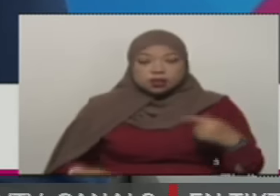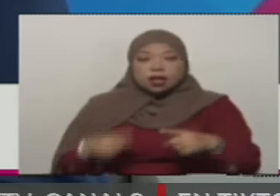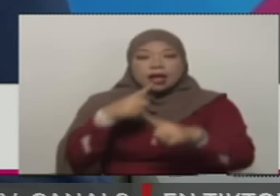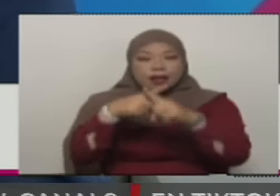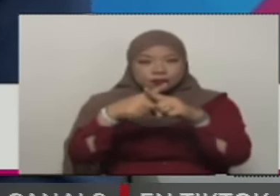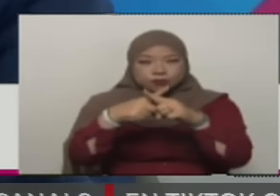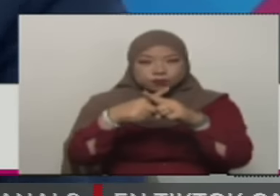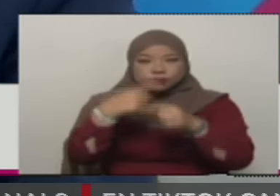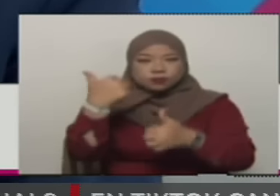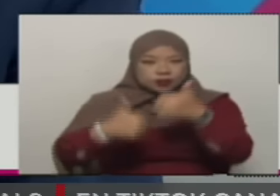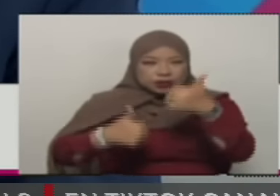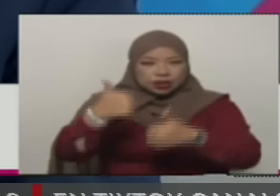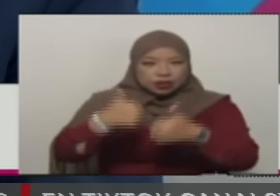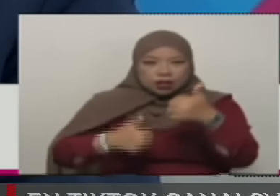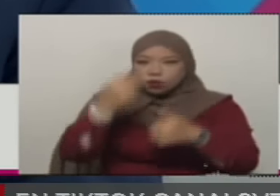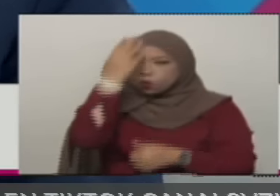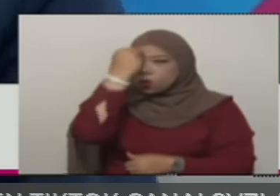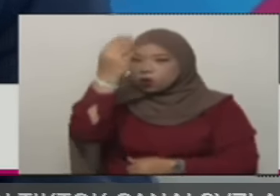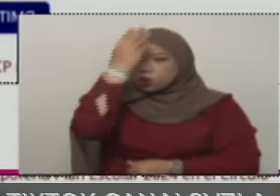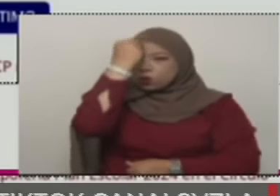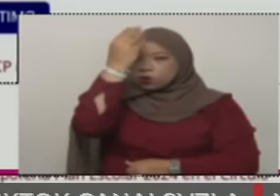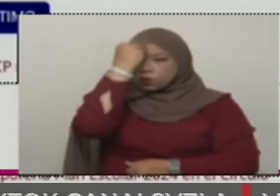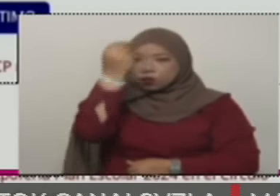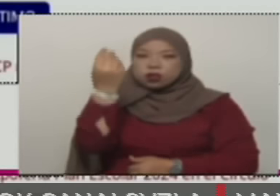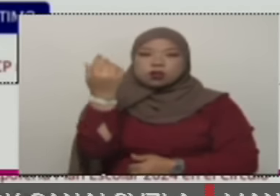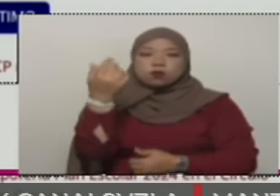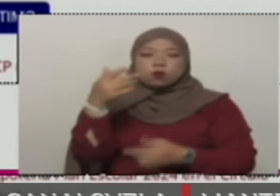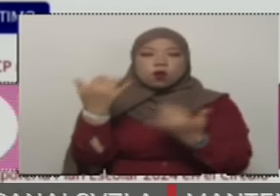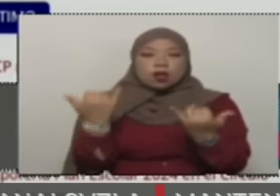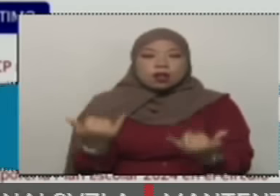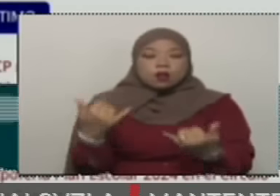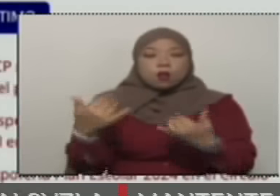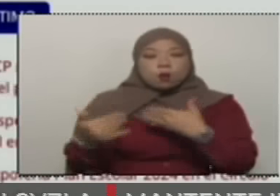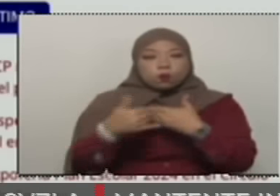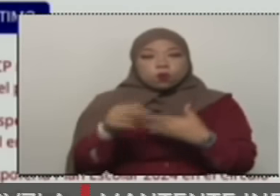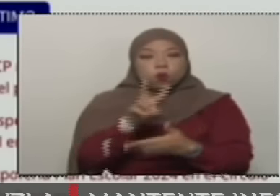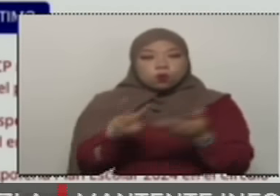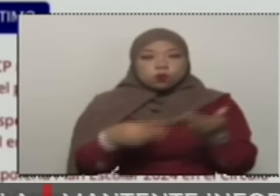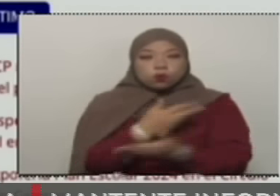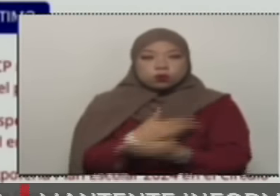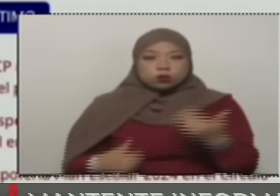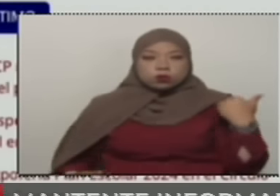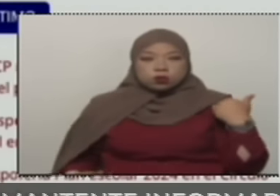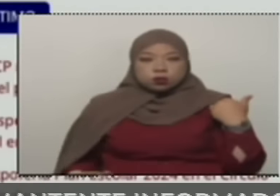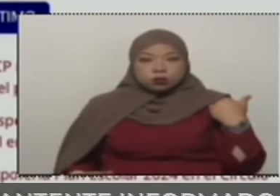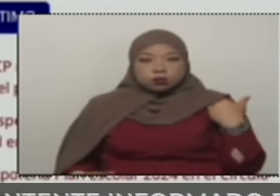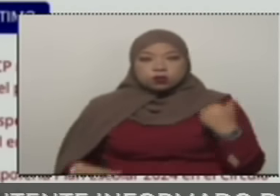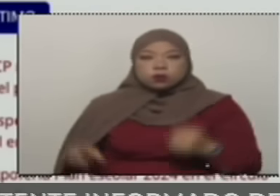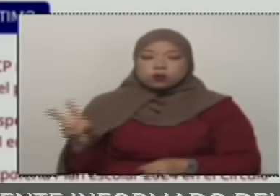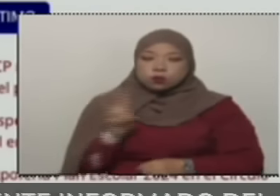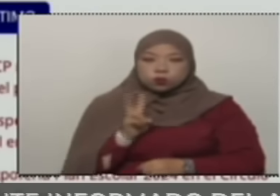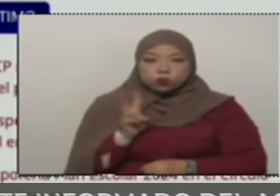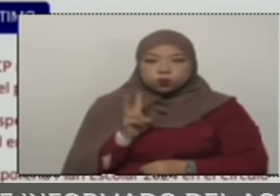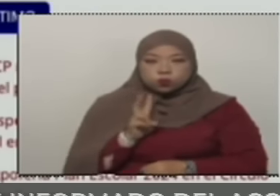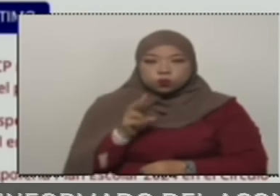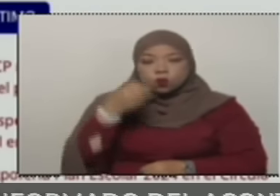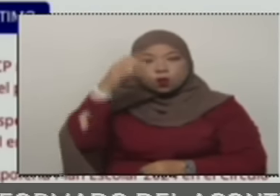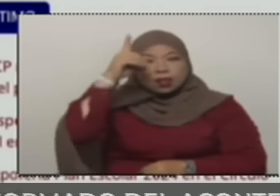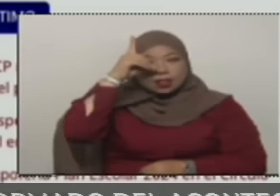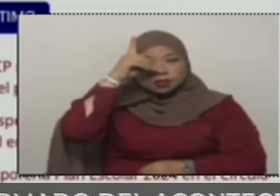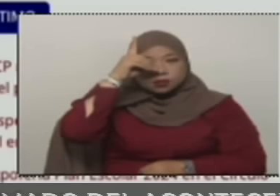González Urrutia. Y dice corrobora, me detengo en la palabra, porque ya la vicepresidenta de la República Bolivariana de Venezuela, Delcy Rodríguez,